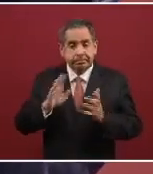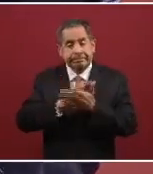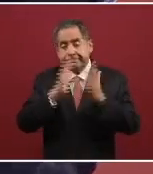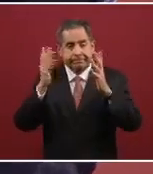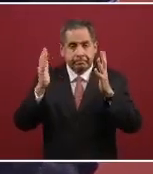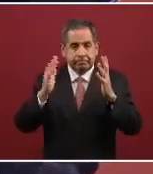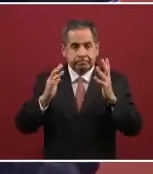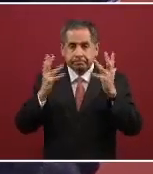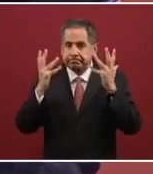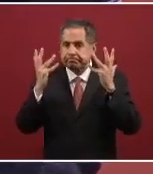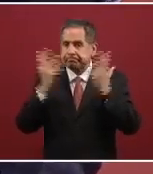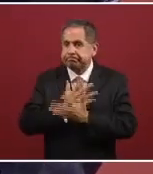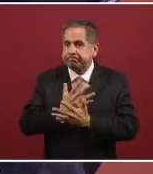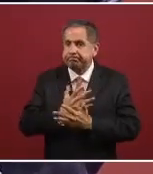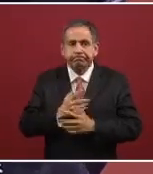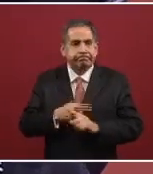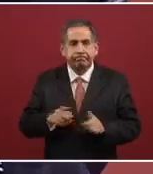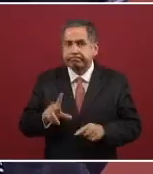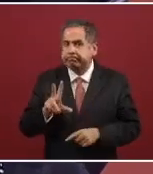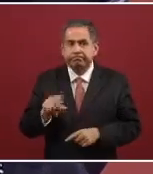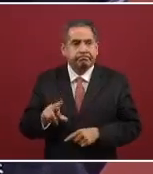aplaudir. No,